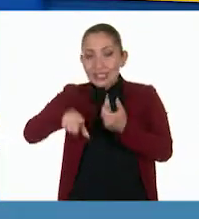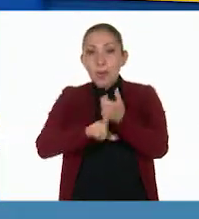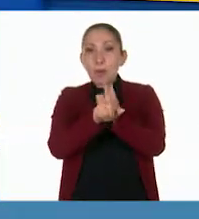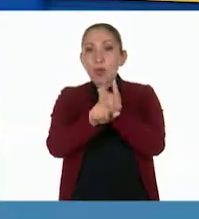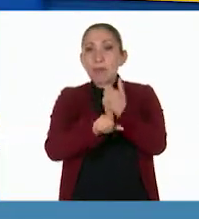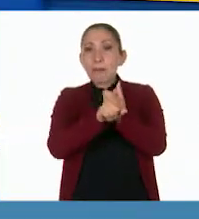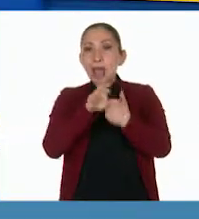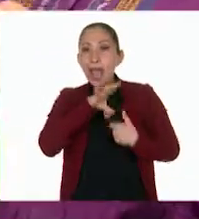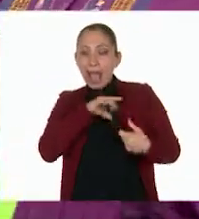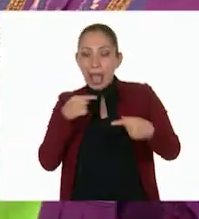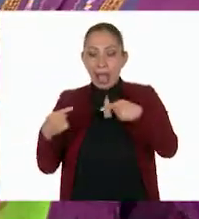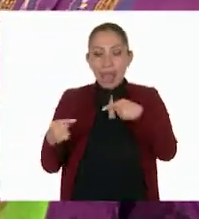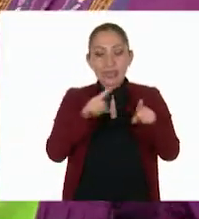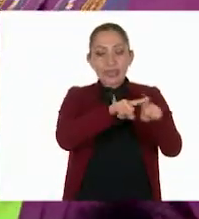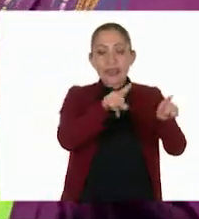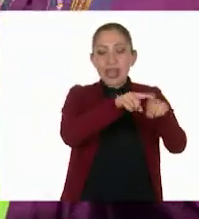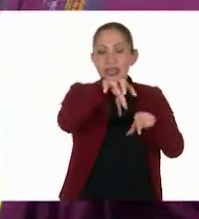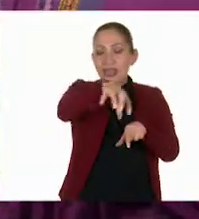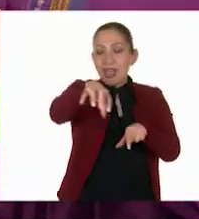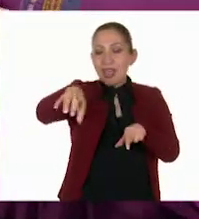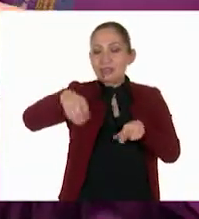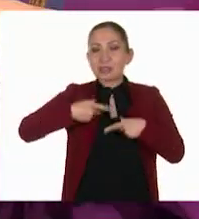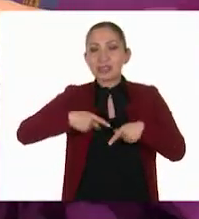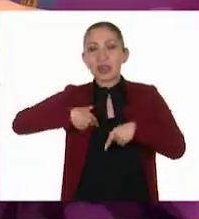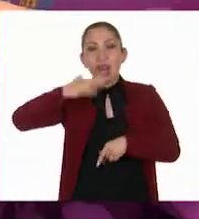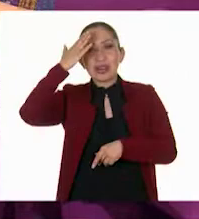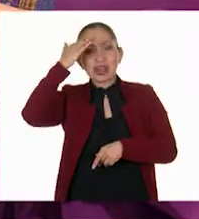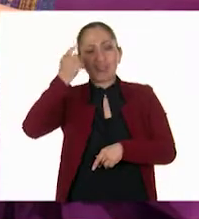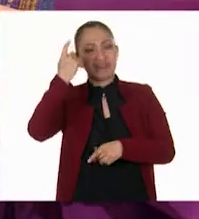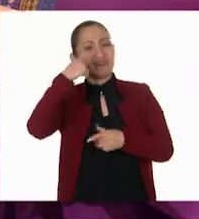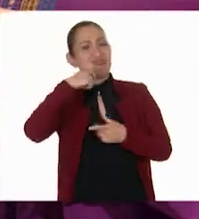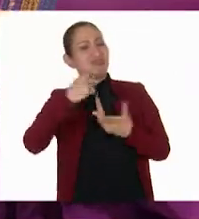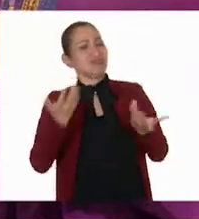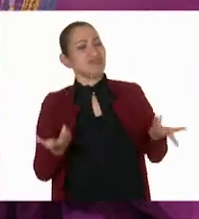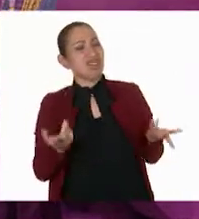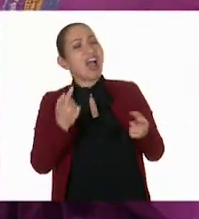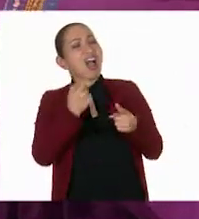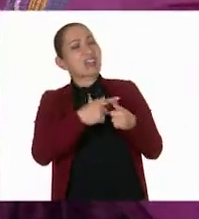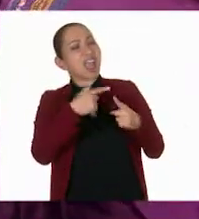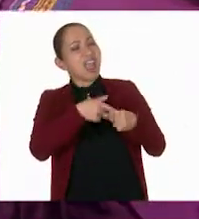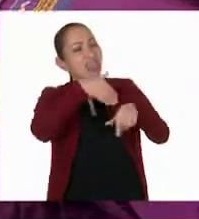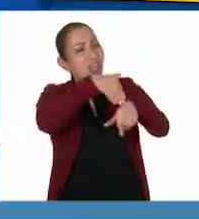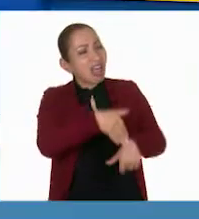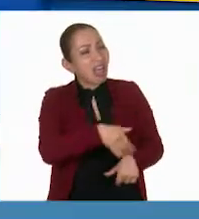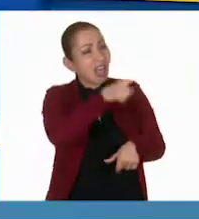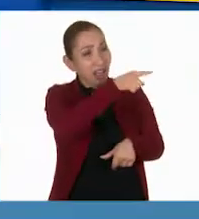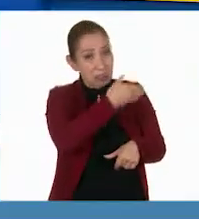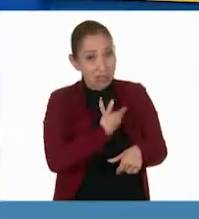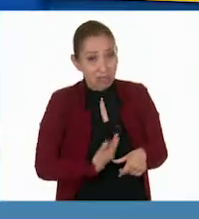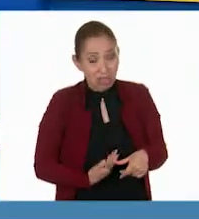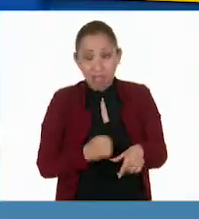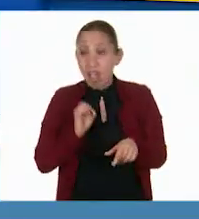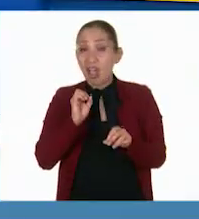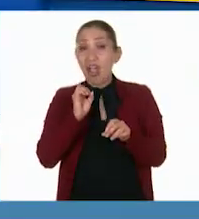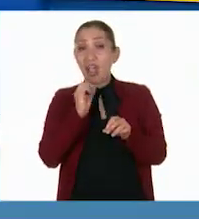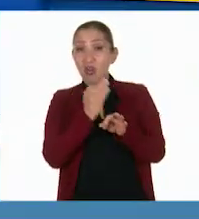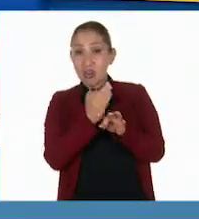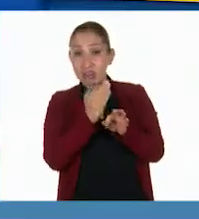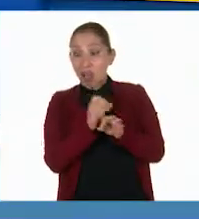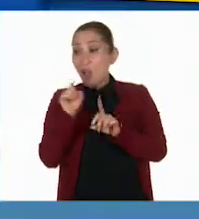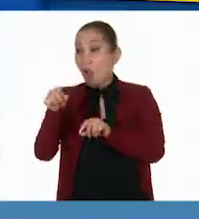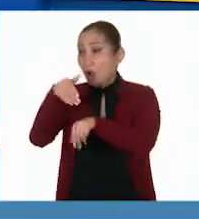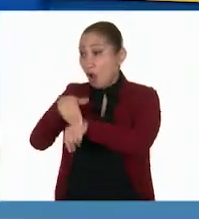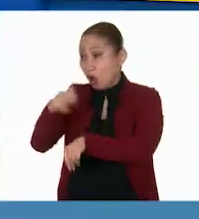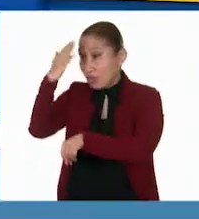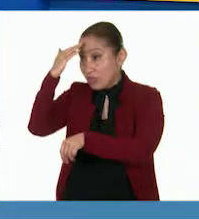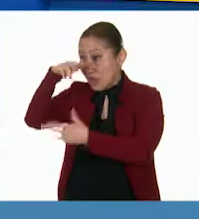que existía entre los diversos actores cuando se preguntaban, bueno, pues ¿a quién debemos seguir? ¿Al presidente en turno o a